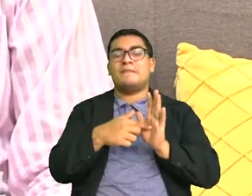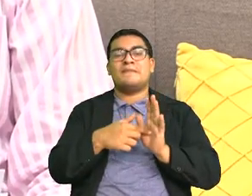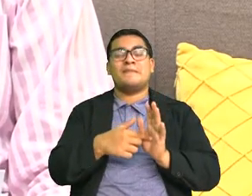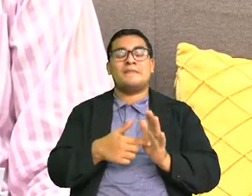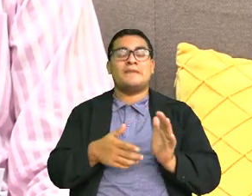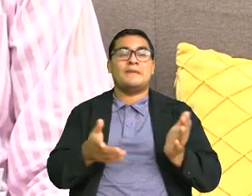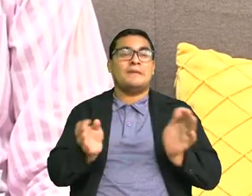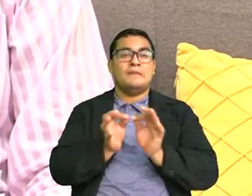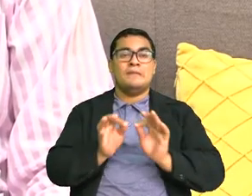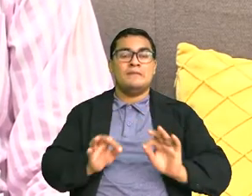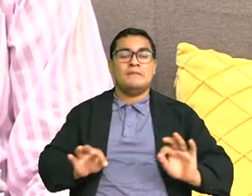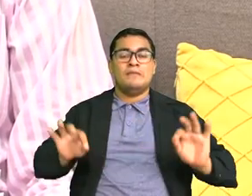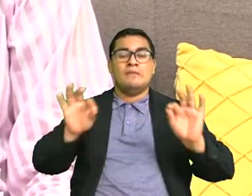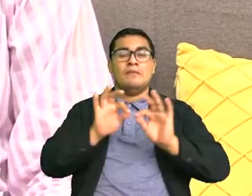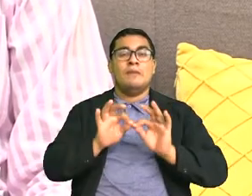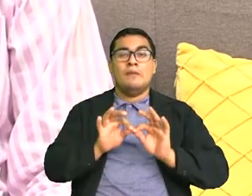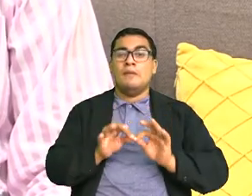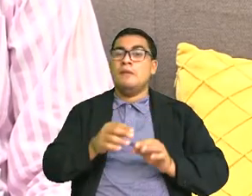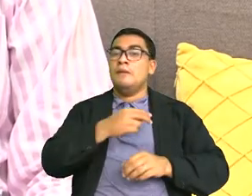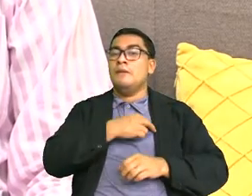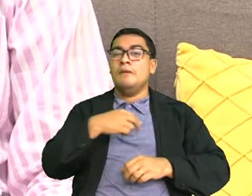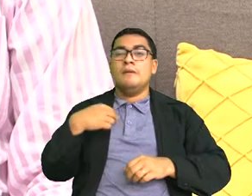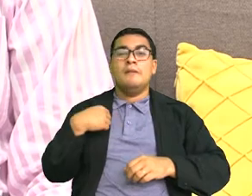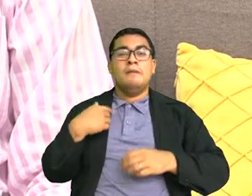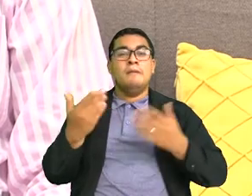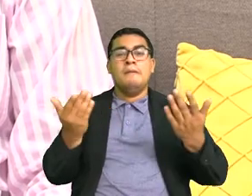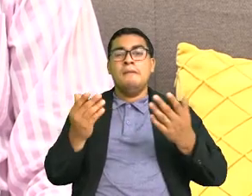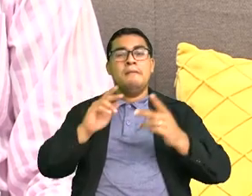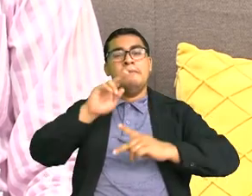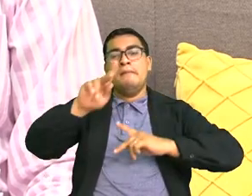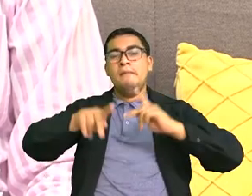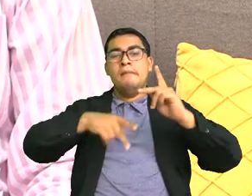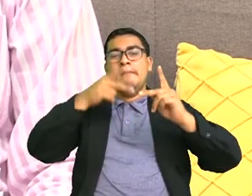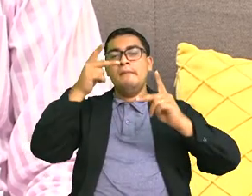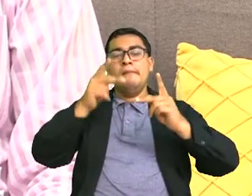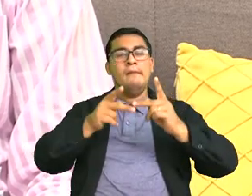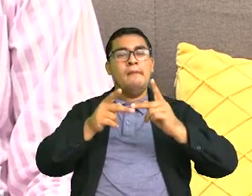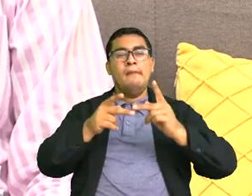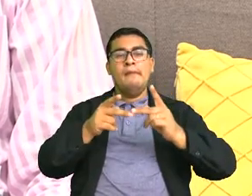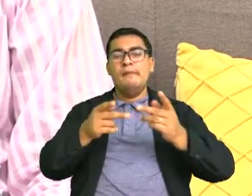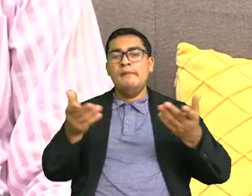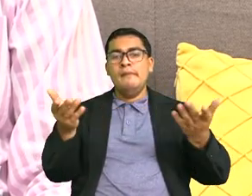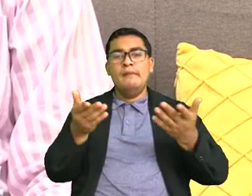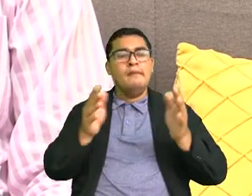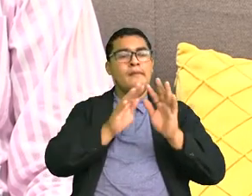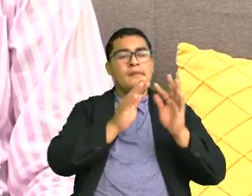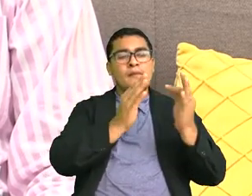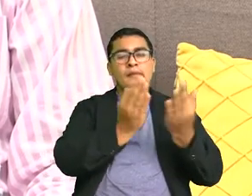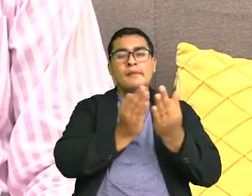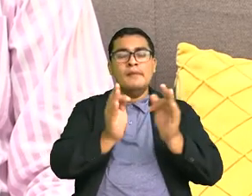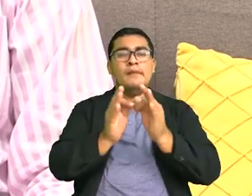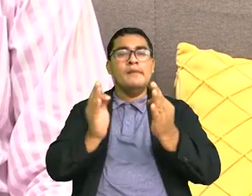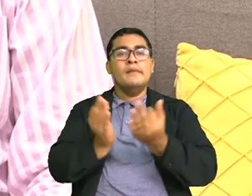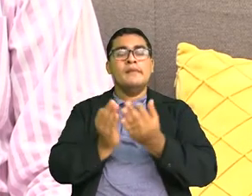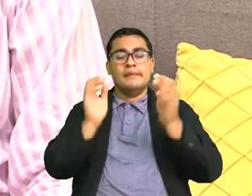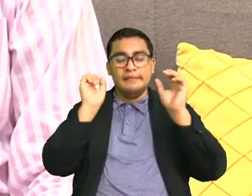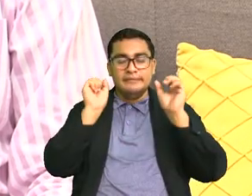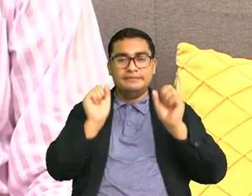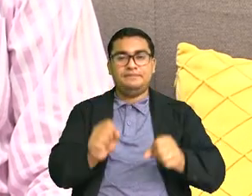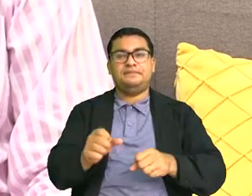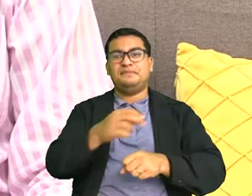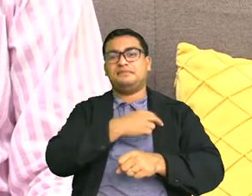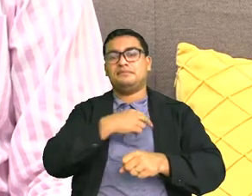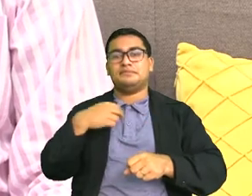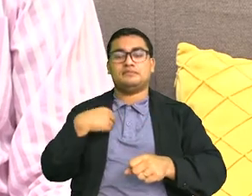lo que ha sido parte del éxito ha sido en que las familias han logrado desarrollar